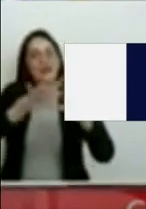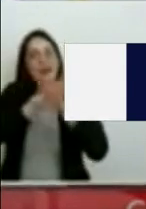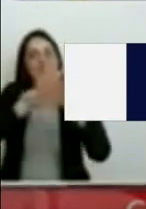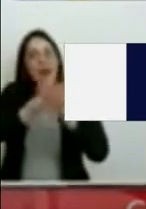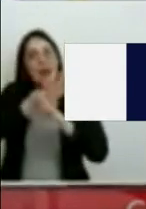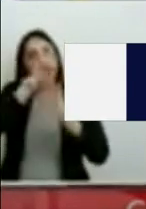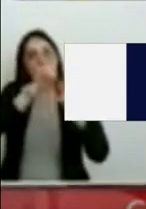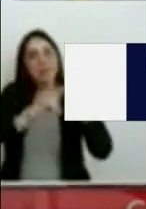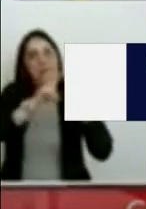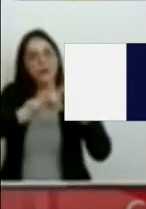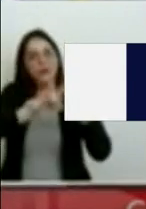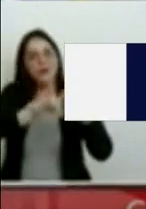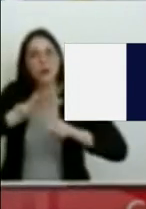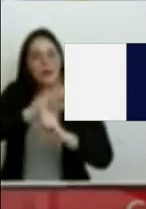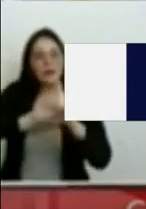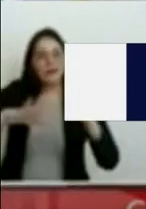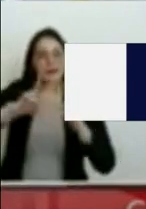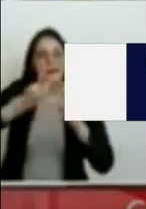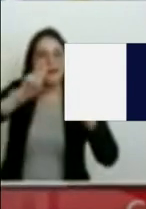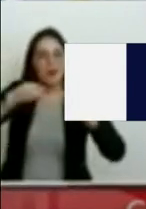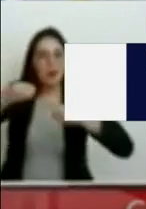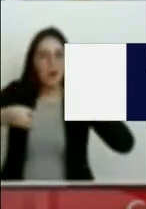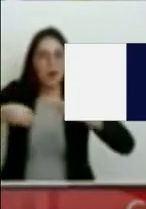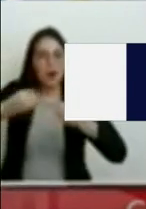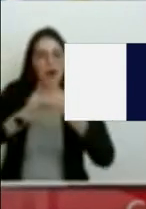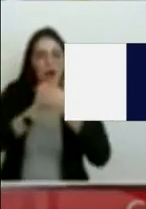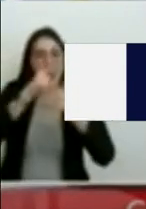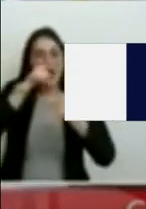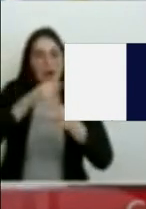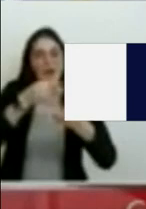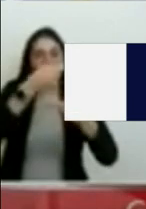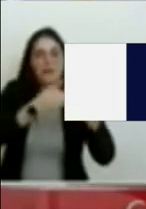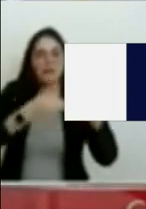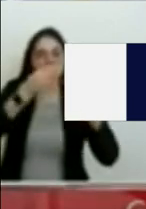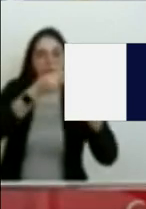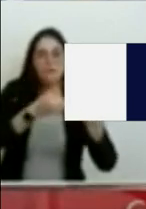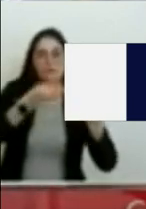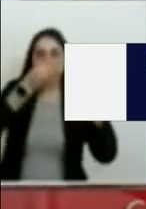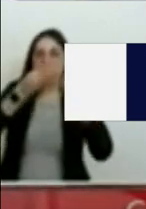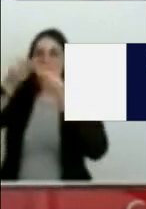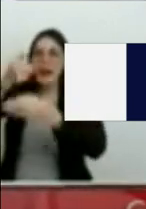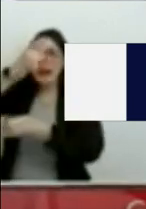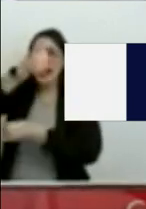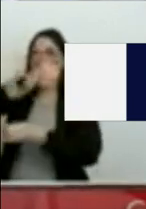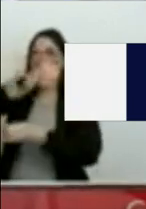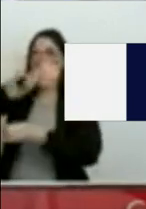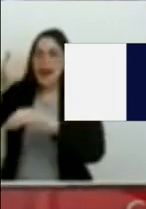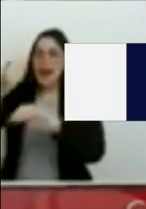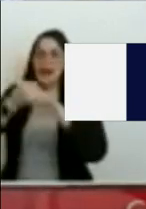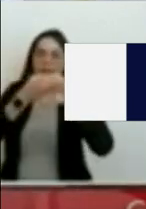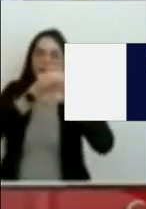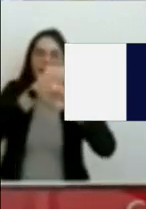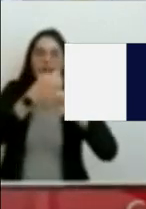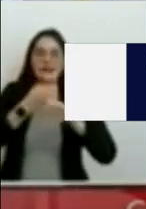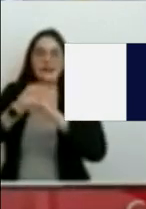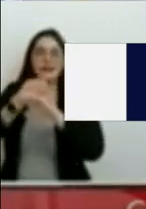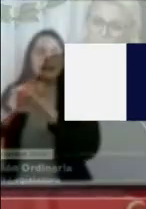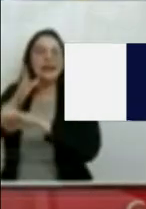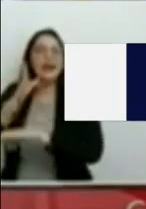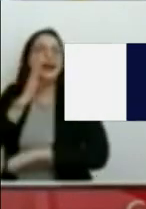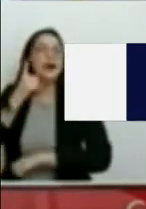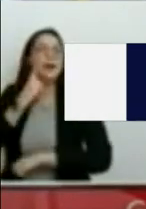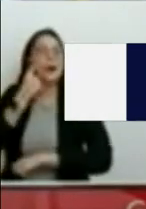al Poder Judicial. Se remite a las legislaturas estatales para los efectos